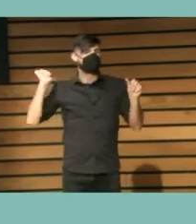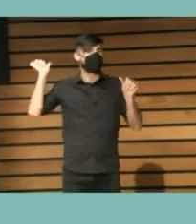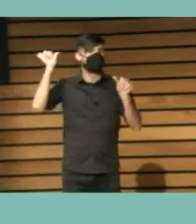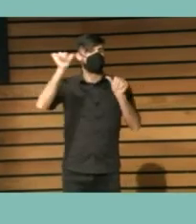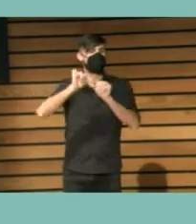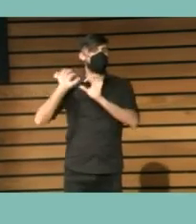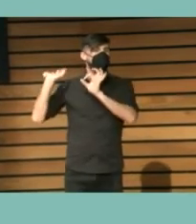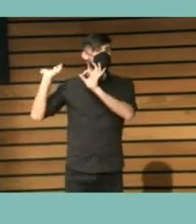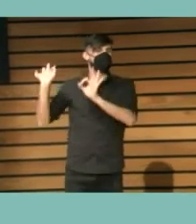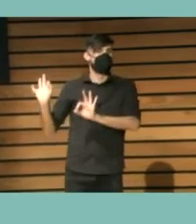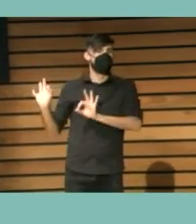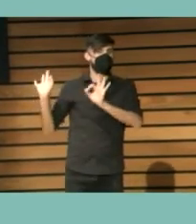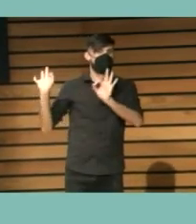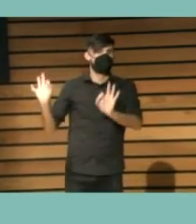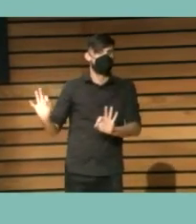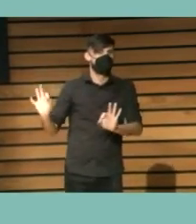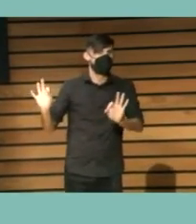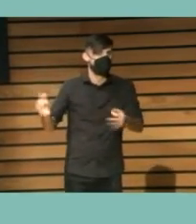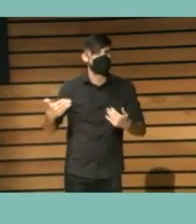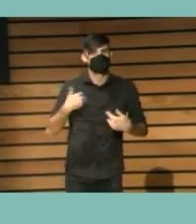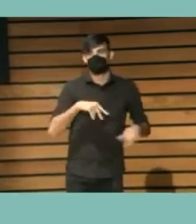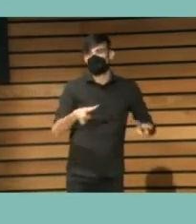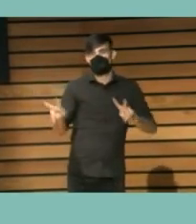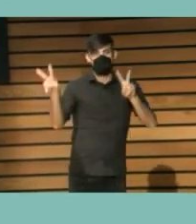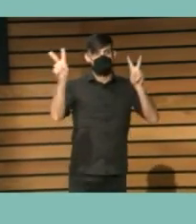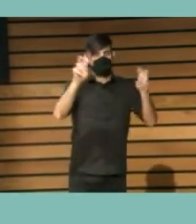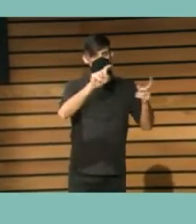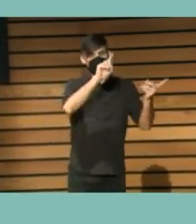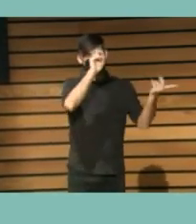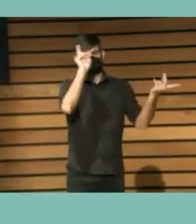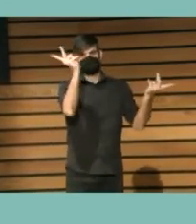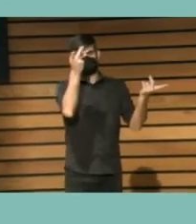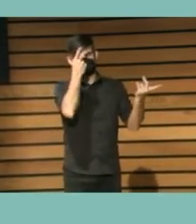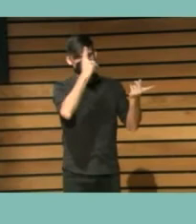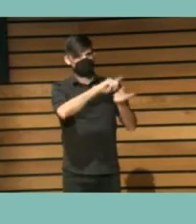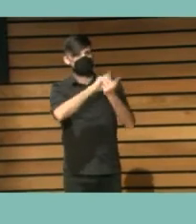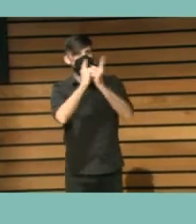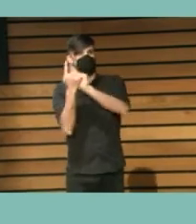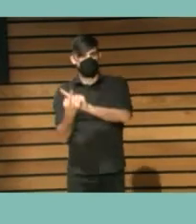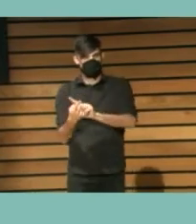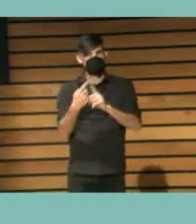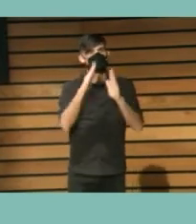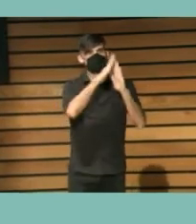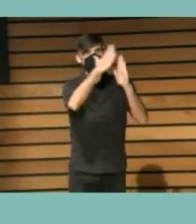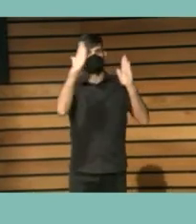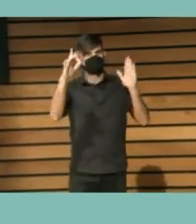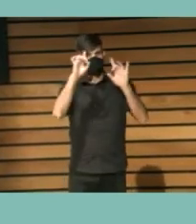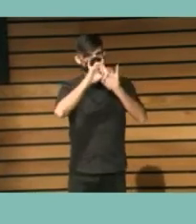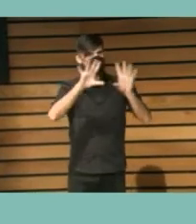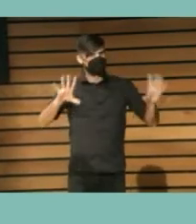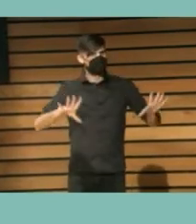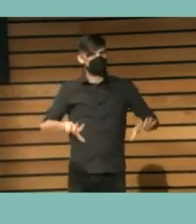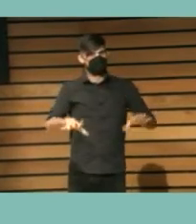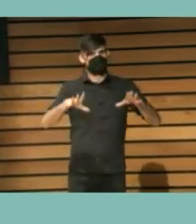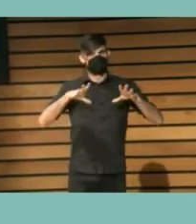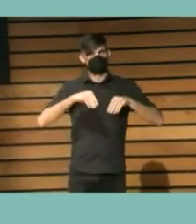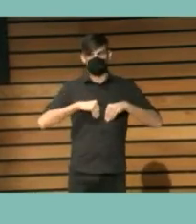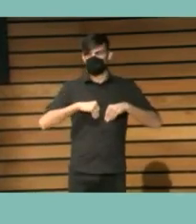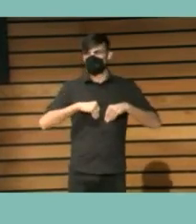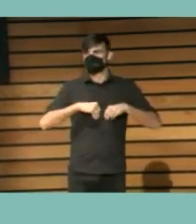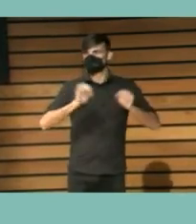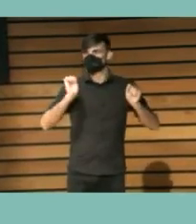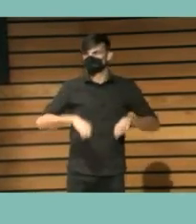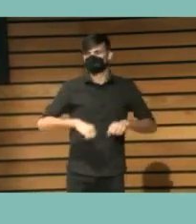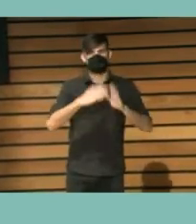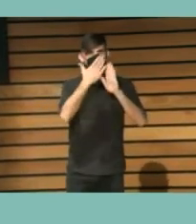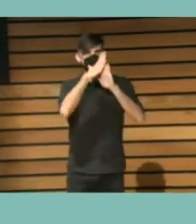no, que son muy pocos, ¿no? Entonces, creo que los bibliotecarios lo tenemos bastante asumido, lo que es la biblioteca, ¿eh? Y nos